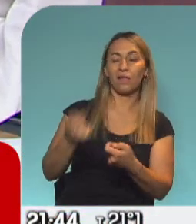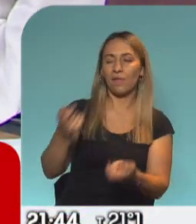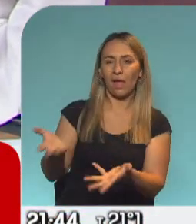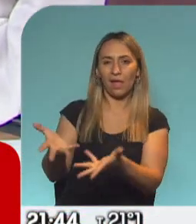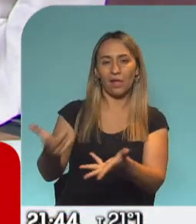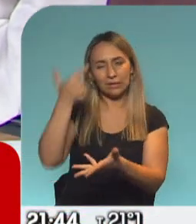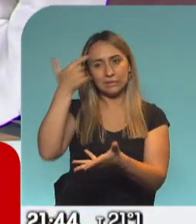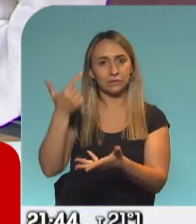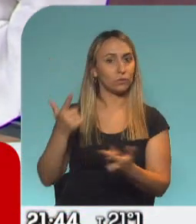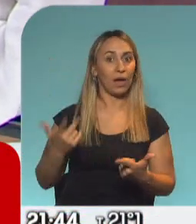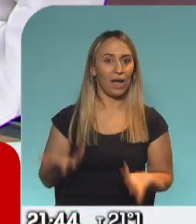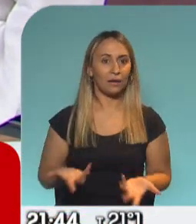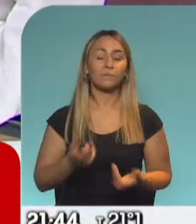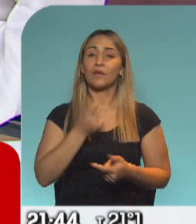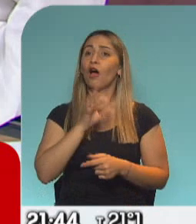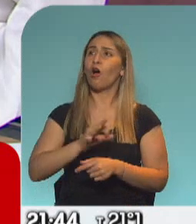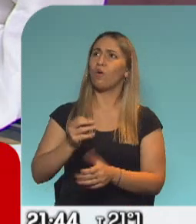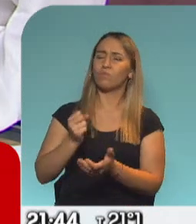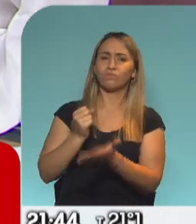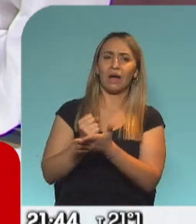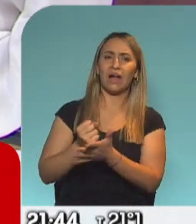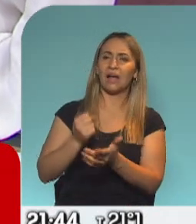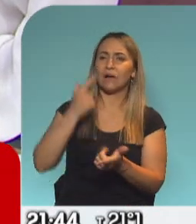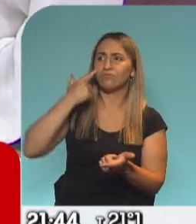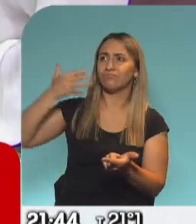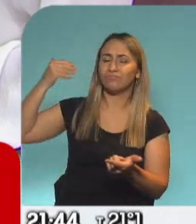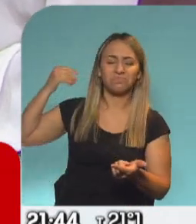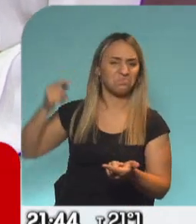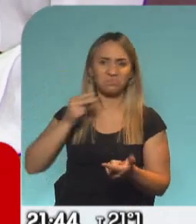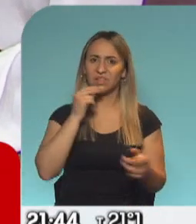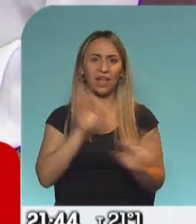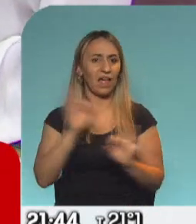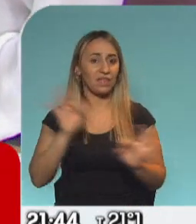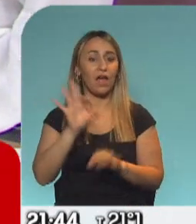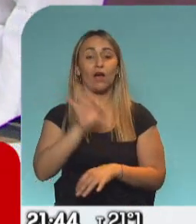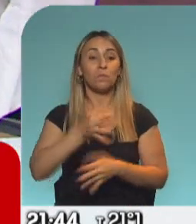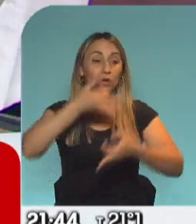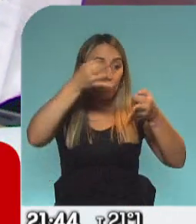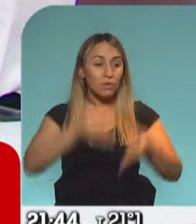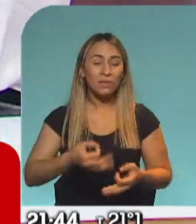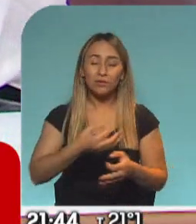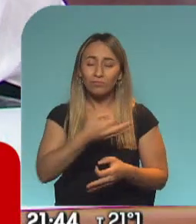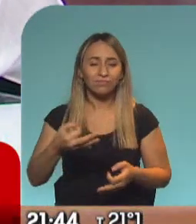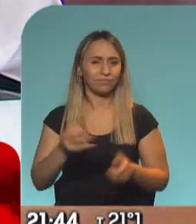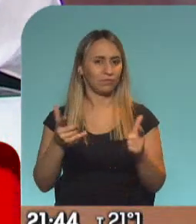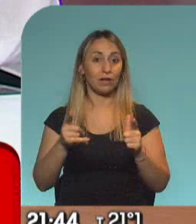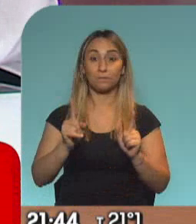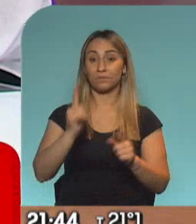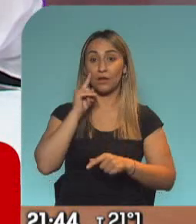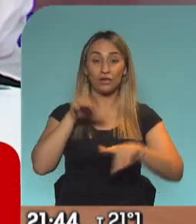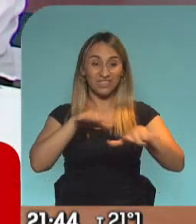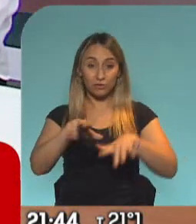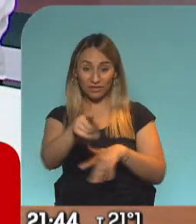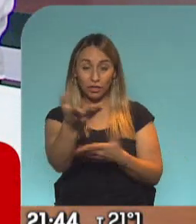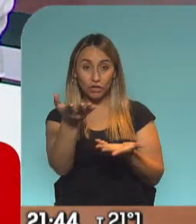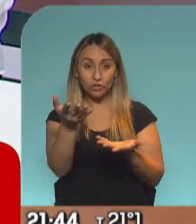ninguna condena de esas que haya quedado firme y mucho menos aún que se ha sido de cumplimiento efectivo. Es decir, que esto que acabamos de ver y